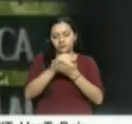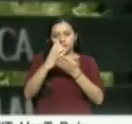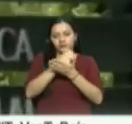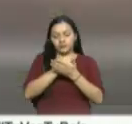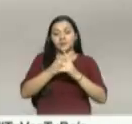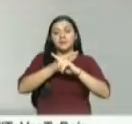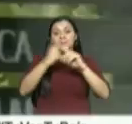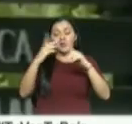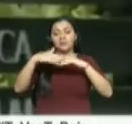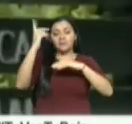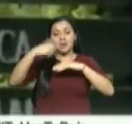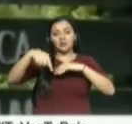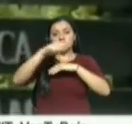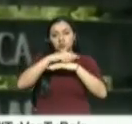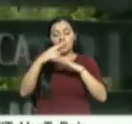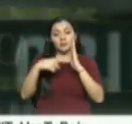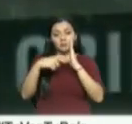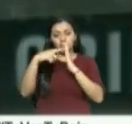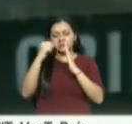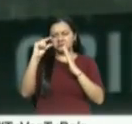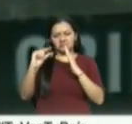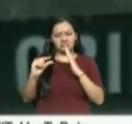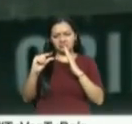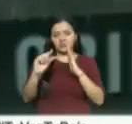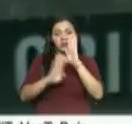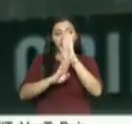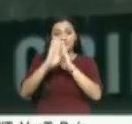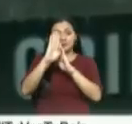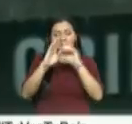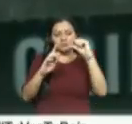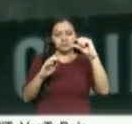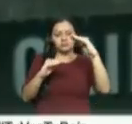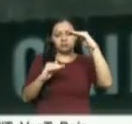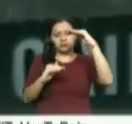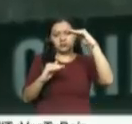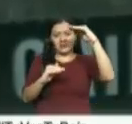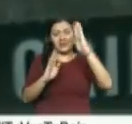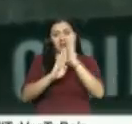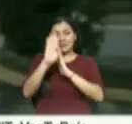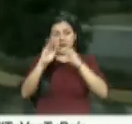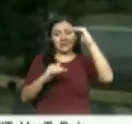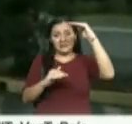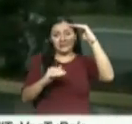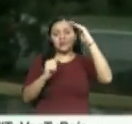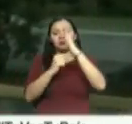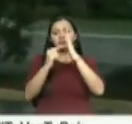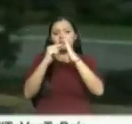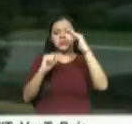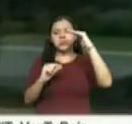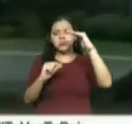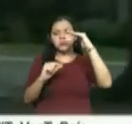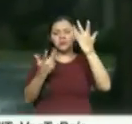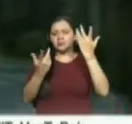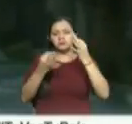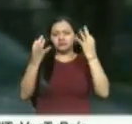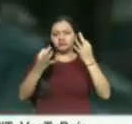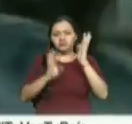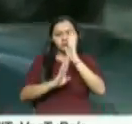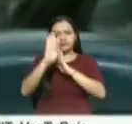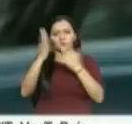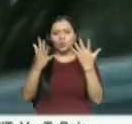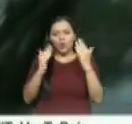carga tributaria aún es baja con respecto a su nivel de desarrollo, esto debido al bajo nivel de tasas impositivas efectivas en la